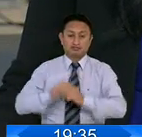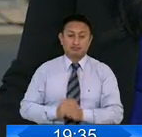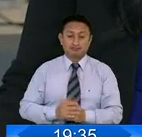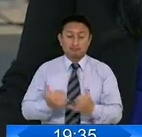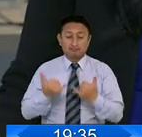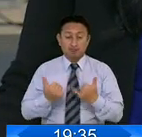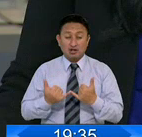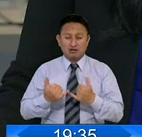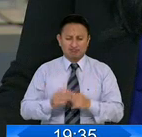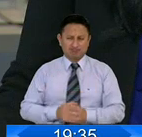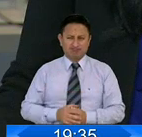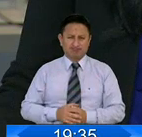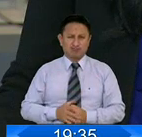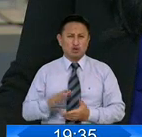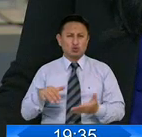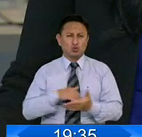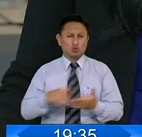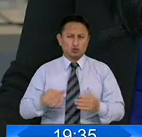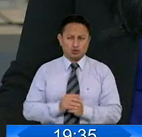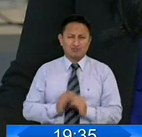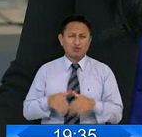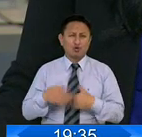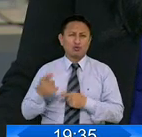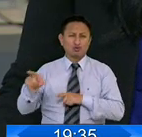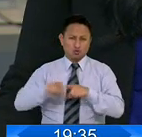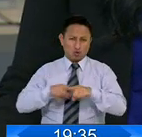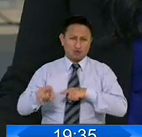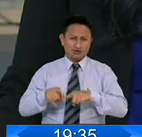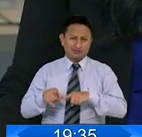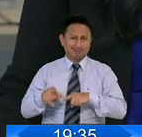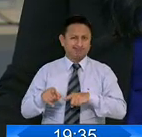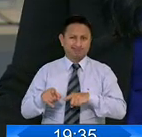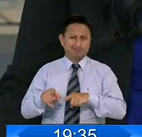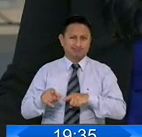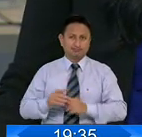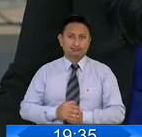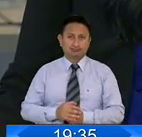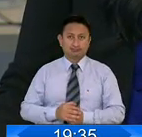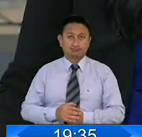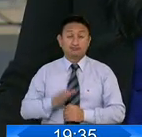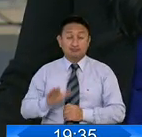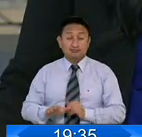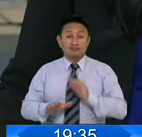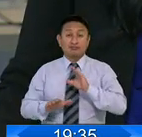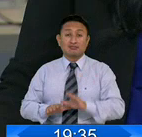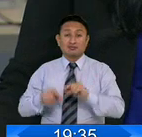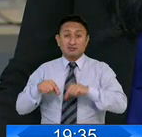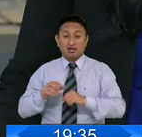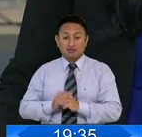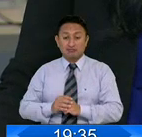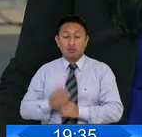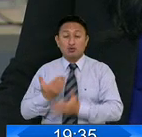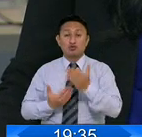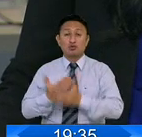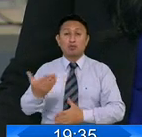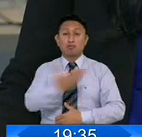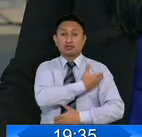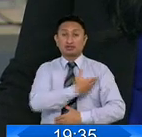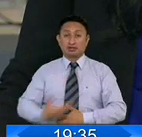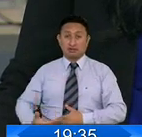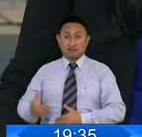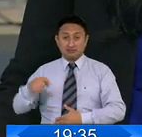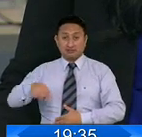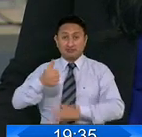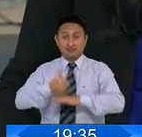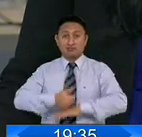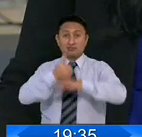varios cuestionamientos por cómo se desarrolló el concurso. El siguiente paso será la designación del nuevo presidente de la entidad de